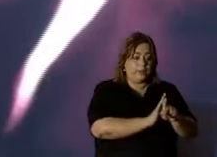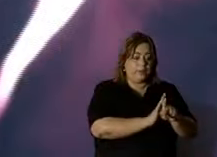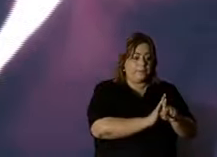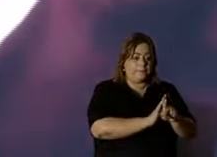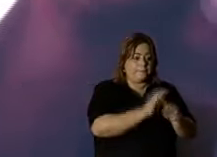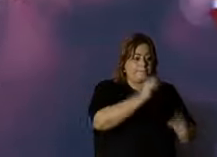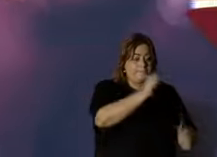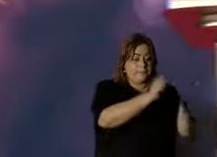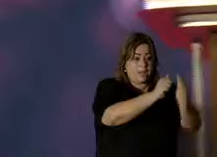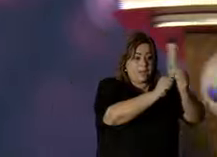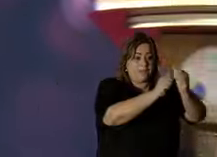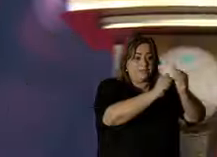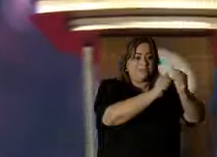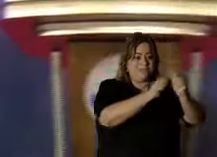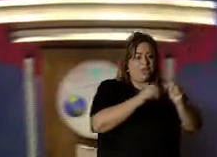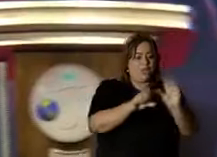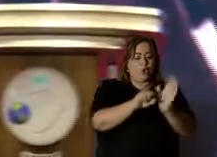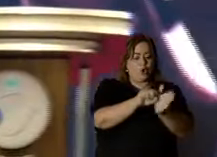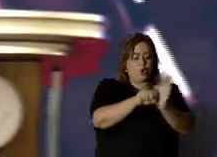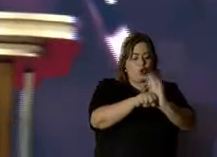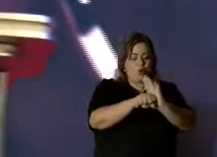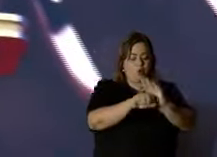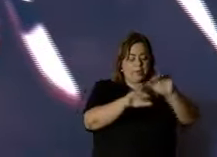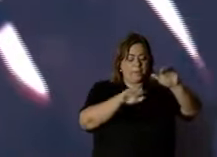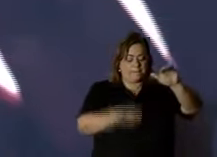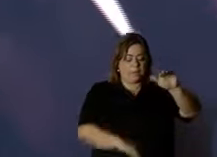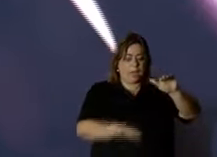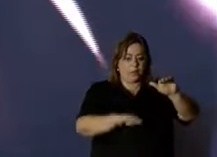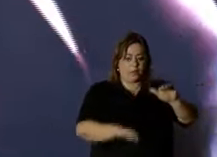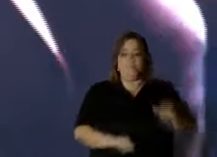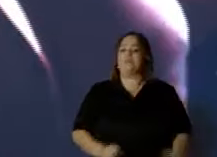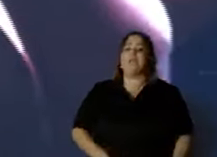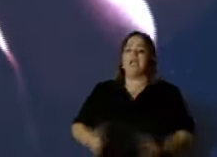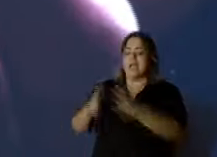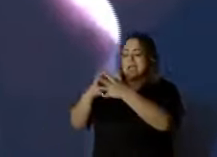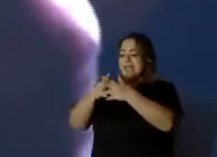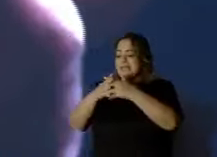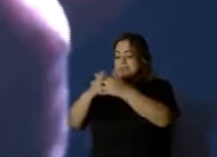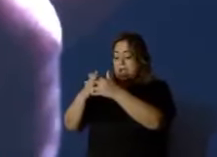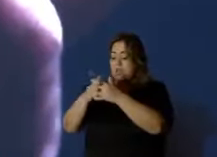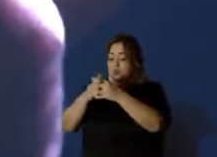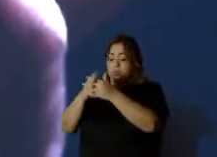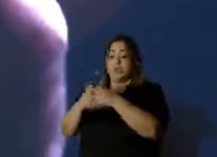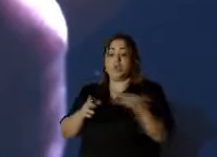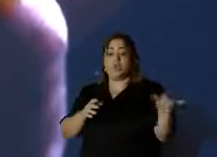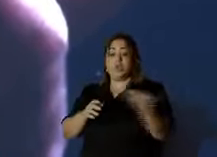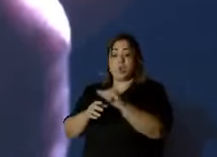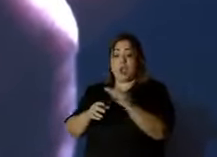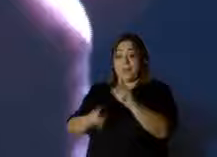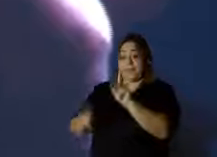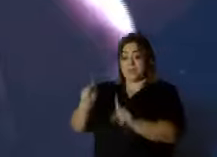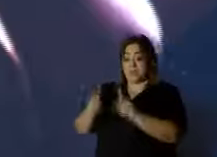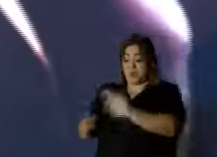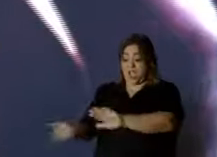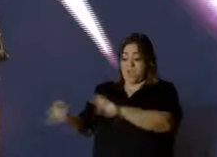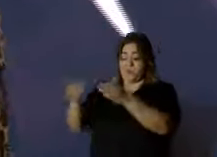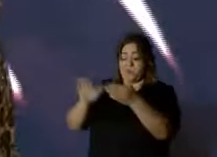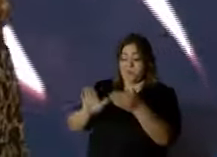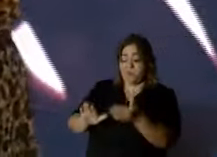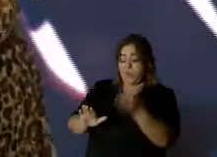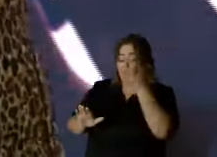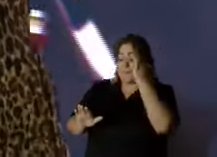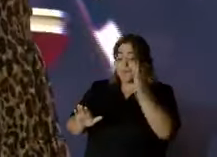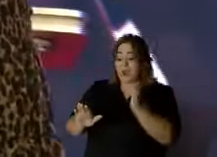noticia. En Estados Unidos están muriendo más por suicidios que por COVID. En